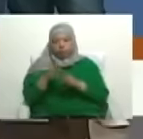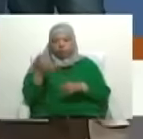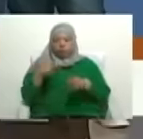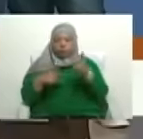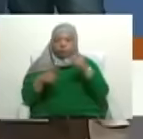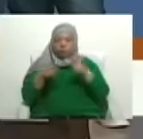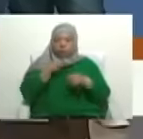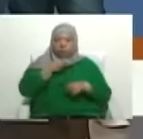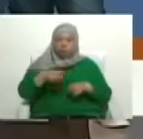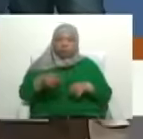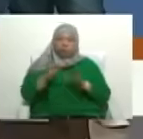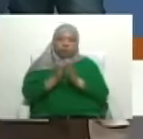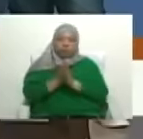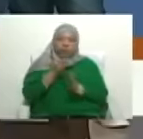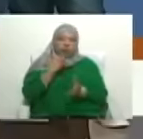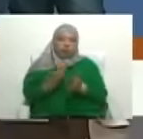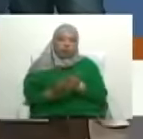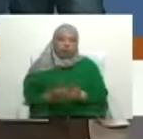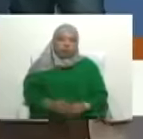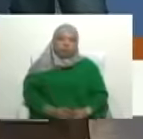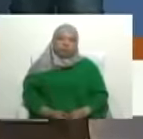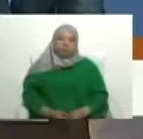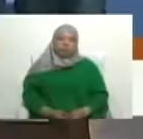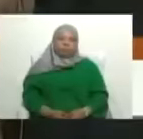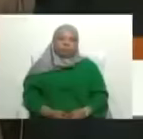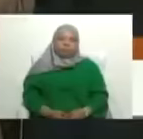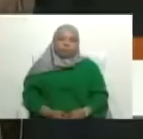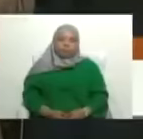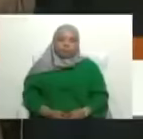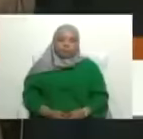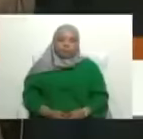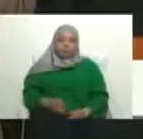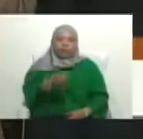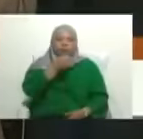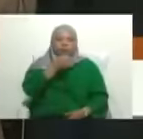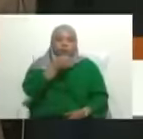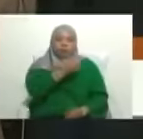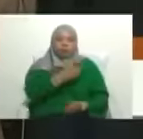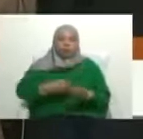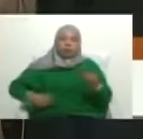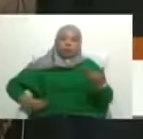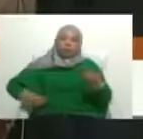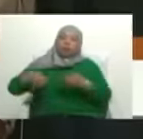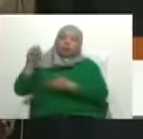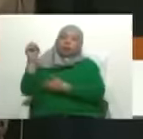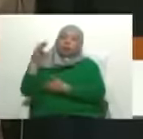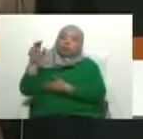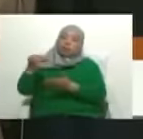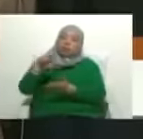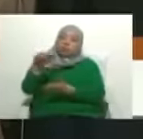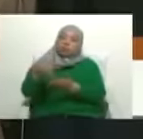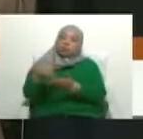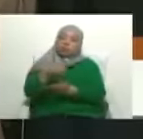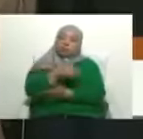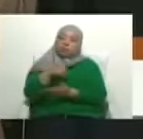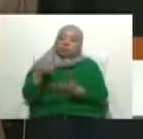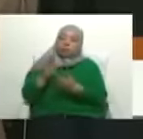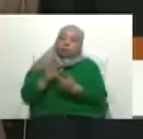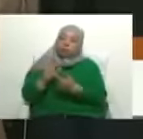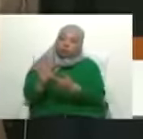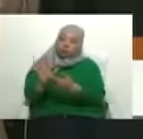tiempo. Muchas gracias. Bien, escuchamos ustedes entonces declaraciones del presidente del Parlamento, doctor Jorge Rodríguez, quien pues